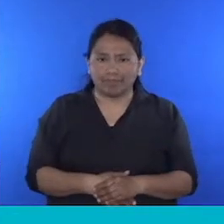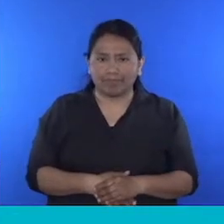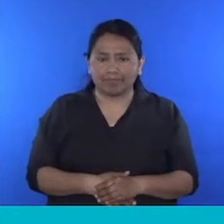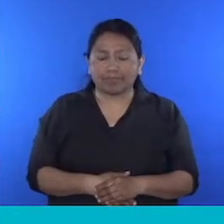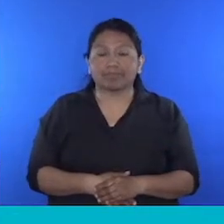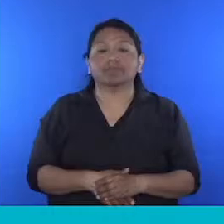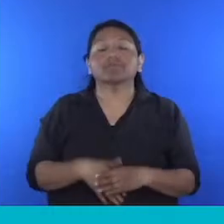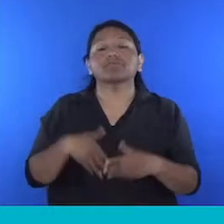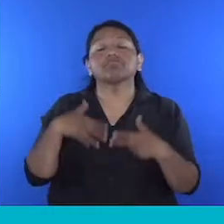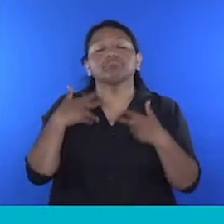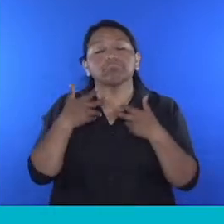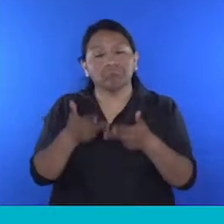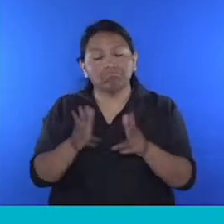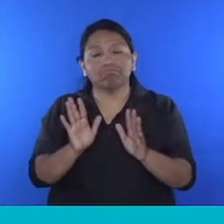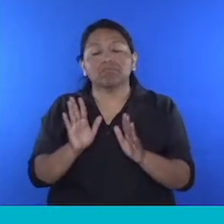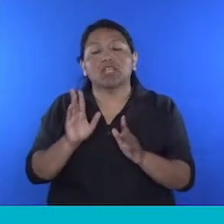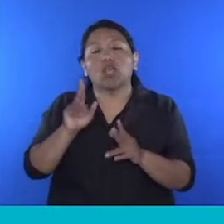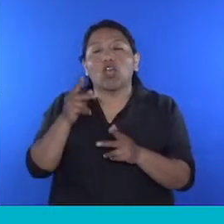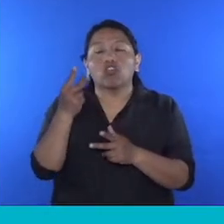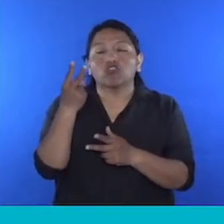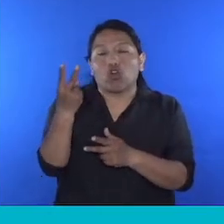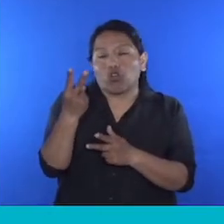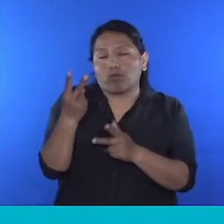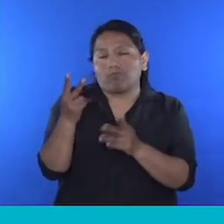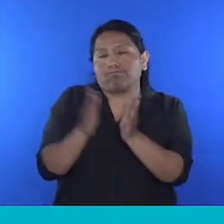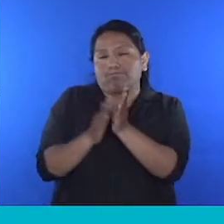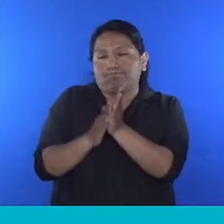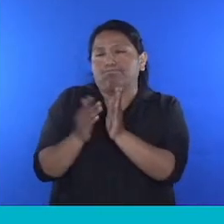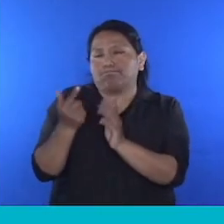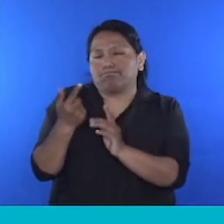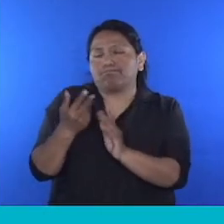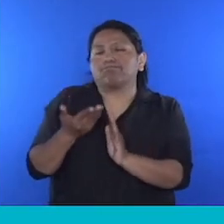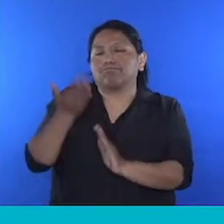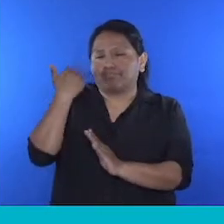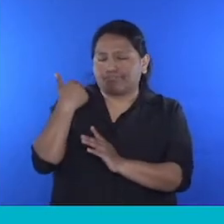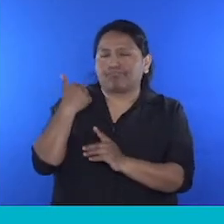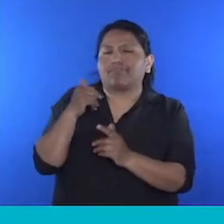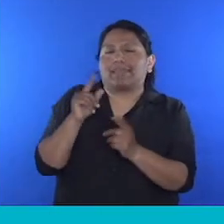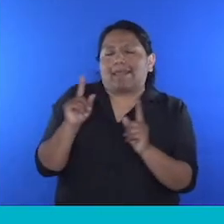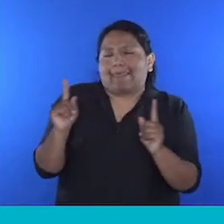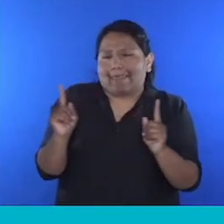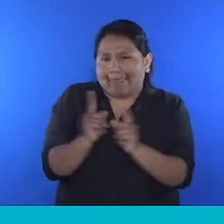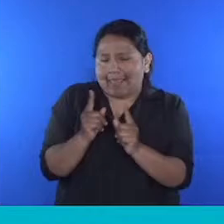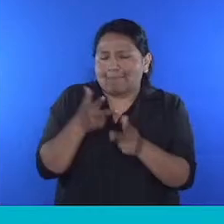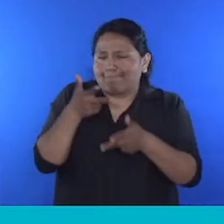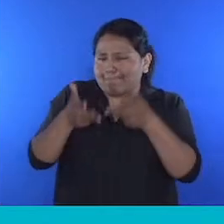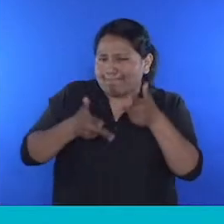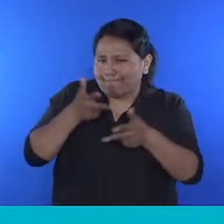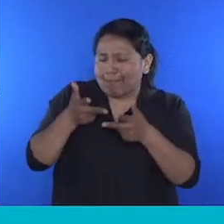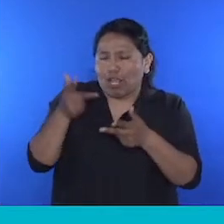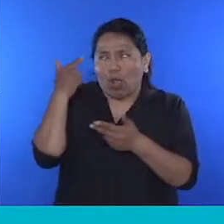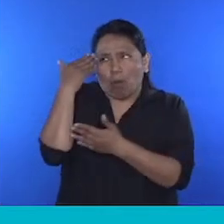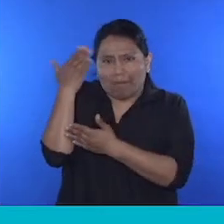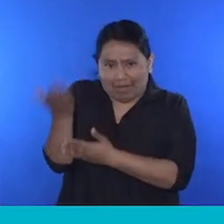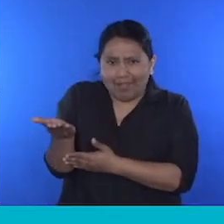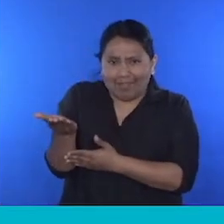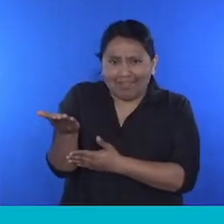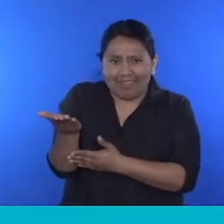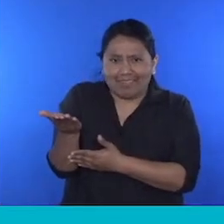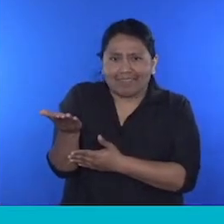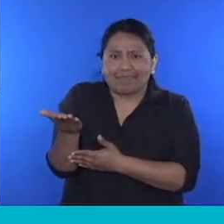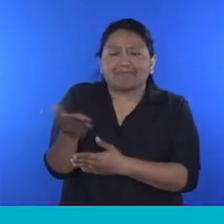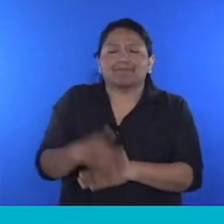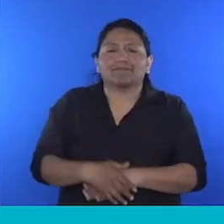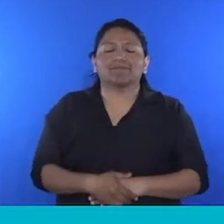Dicho esto, citando estos dos antecedentes, como decía antes, en apretada síntesis y a modo de homenaje,